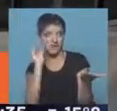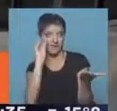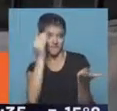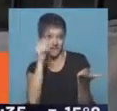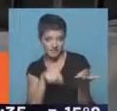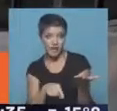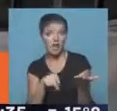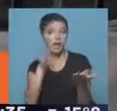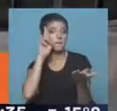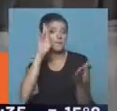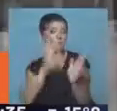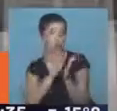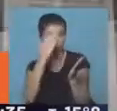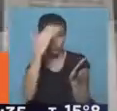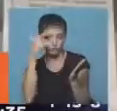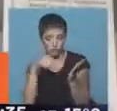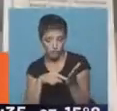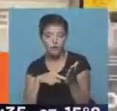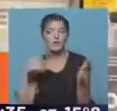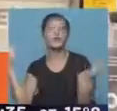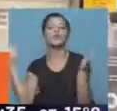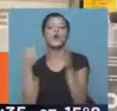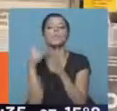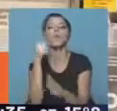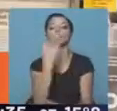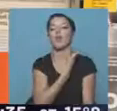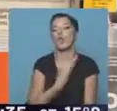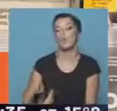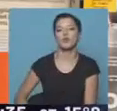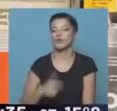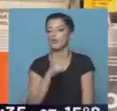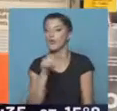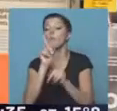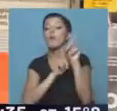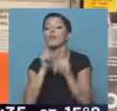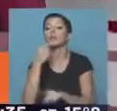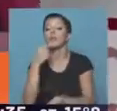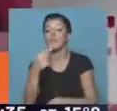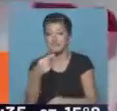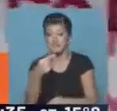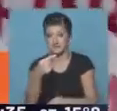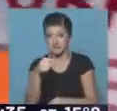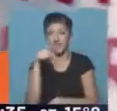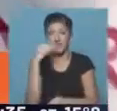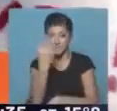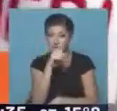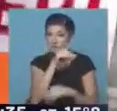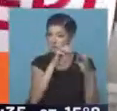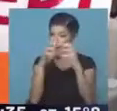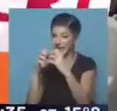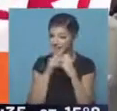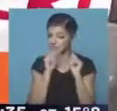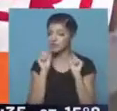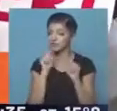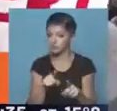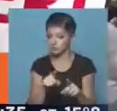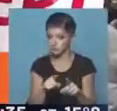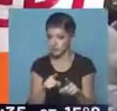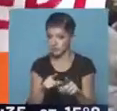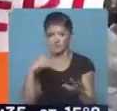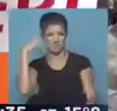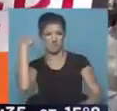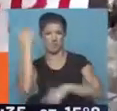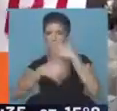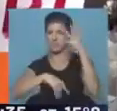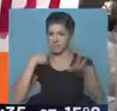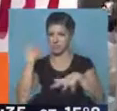marco constitucional y no es un golpe de Estado como pretenden describir algunos a esta crisis verdaderamente institucional, desprolijidad